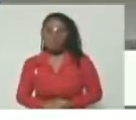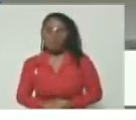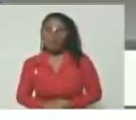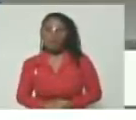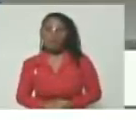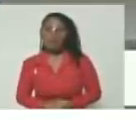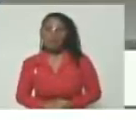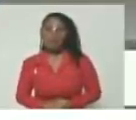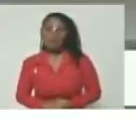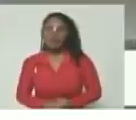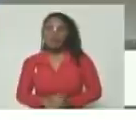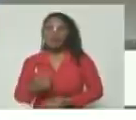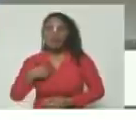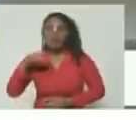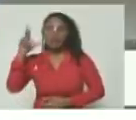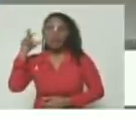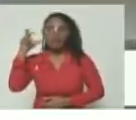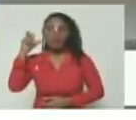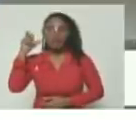Los he escuchado con atención.